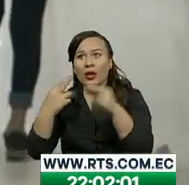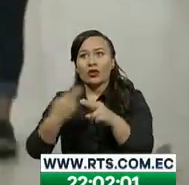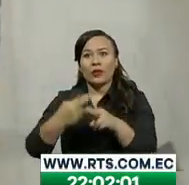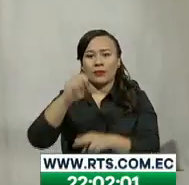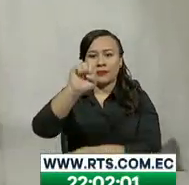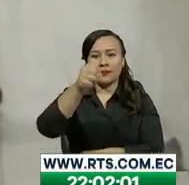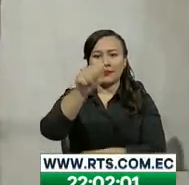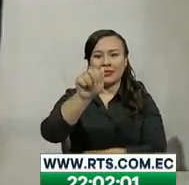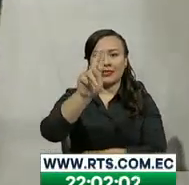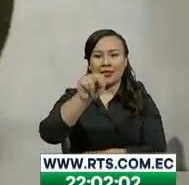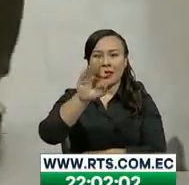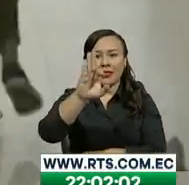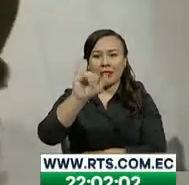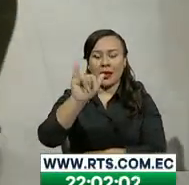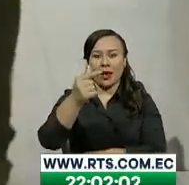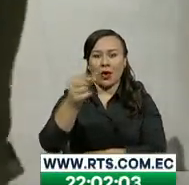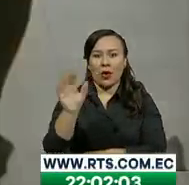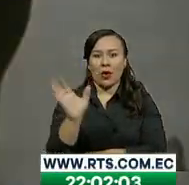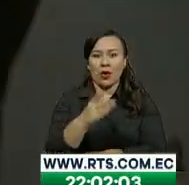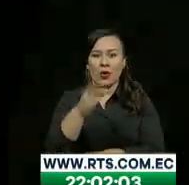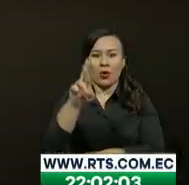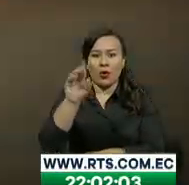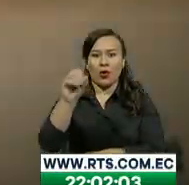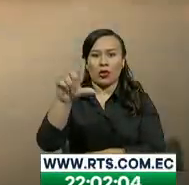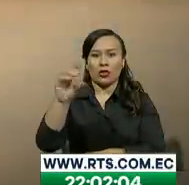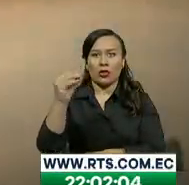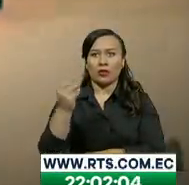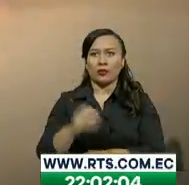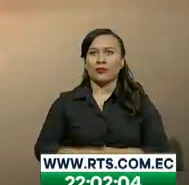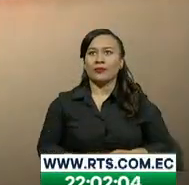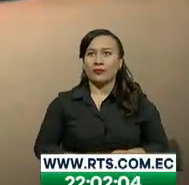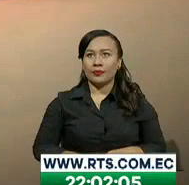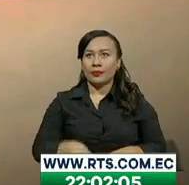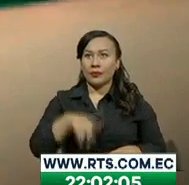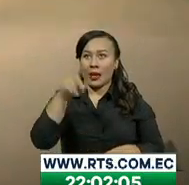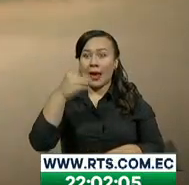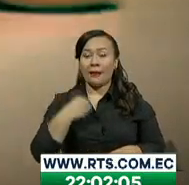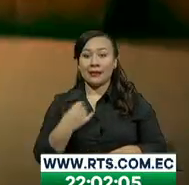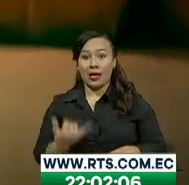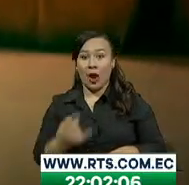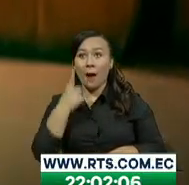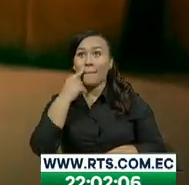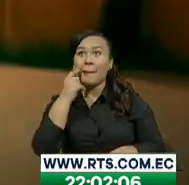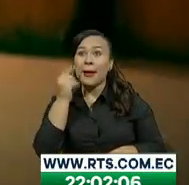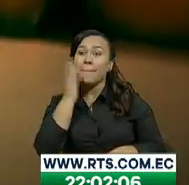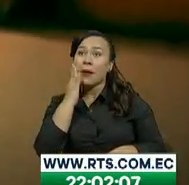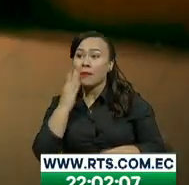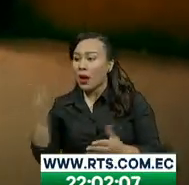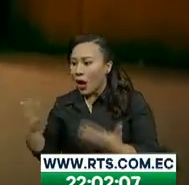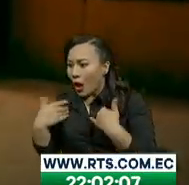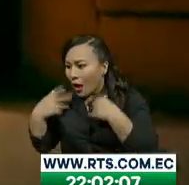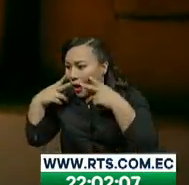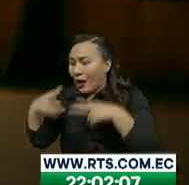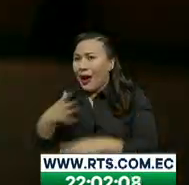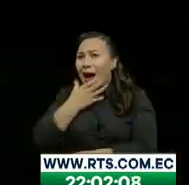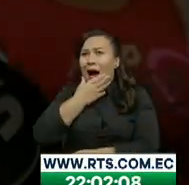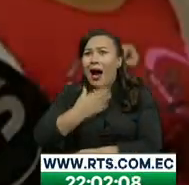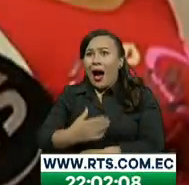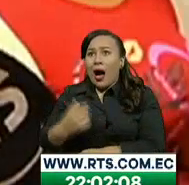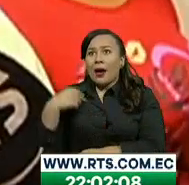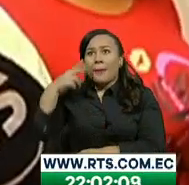la isla Trinitaria al sur de Guayaquil. La sorpresa que se llevaron los padres de las menores fue el estado en que se